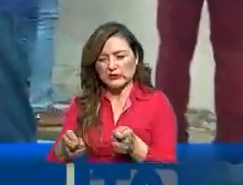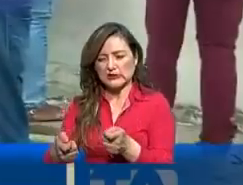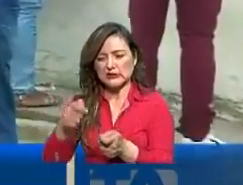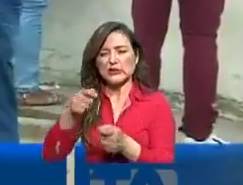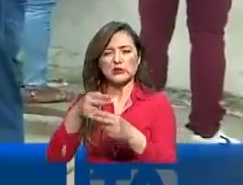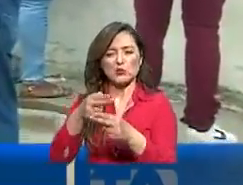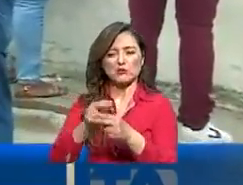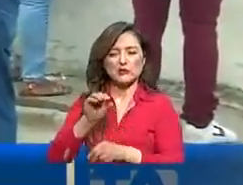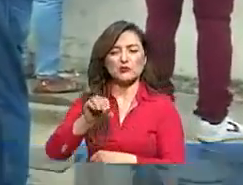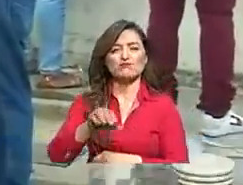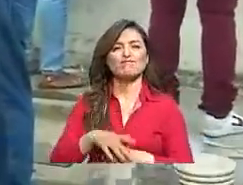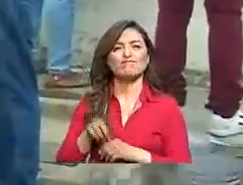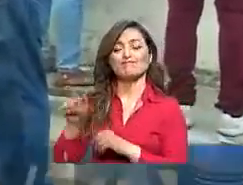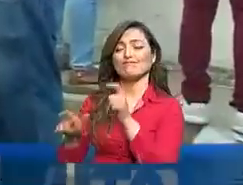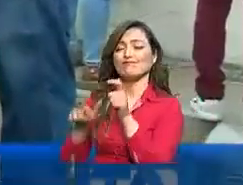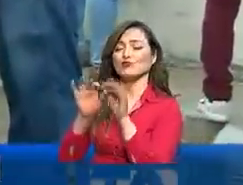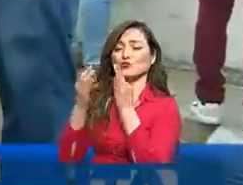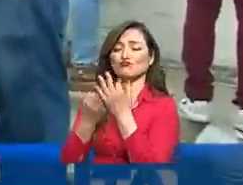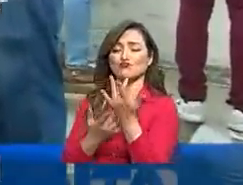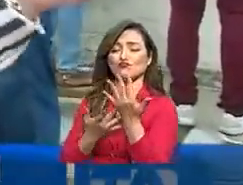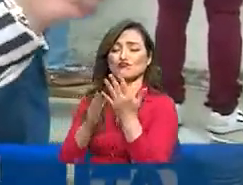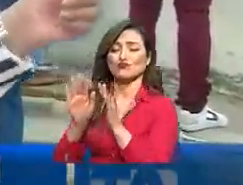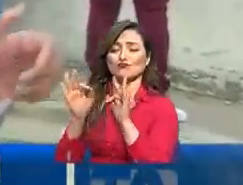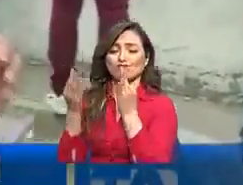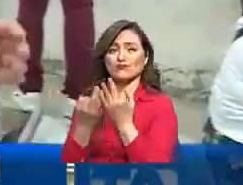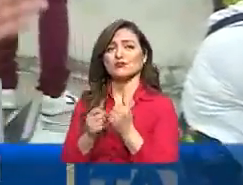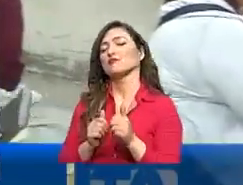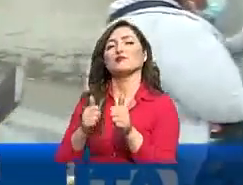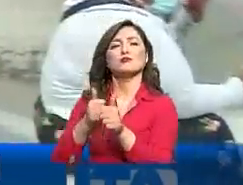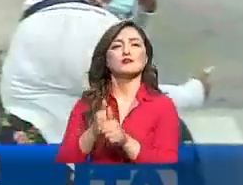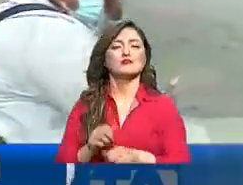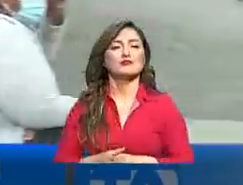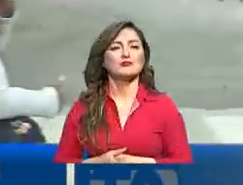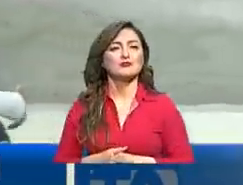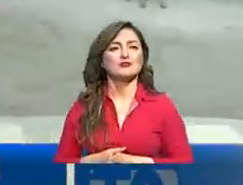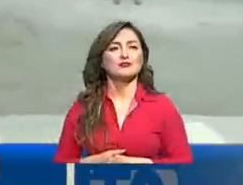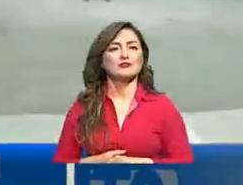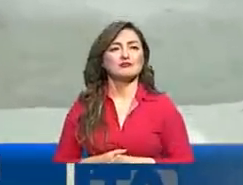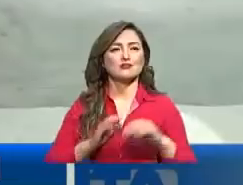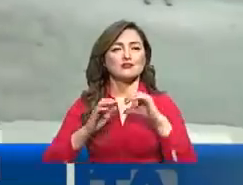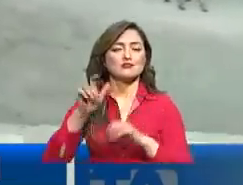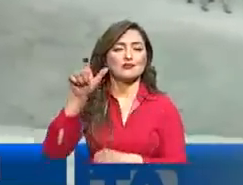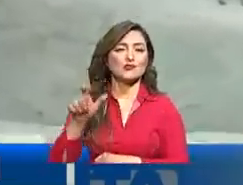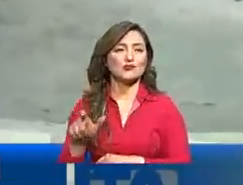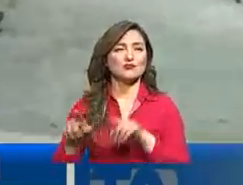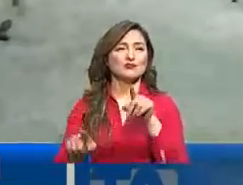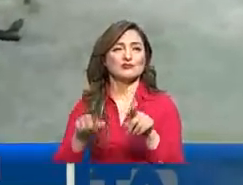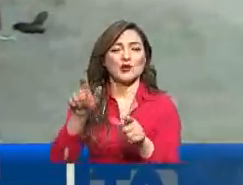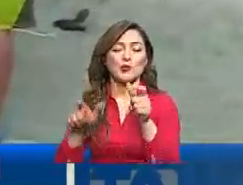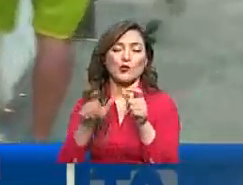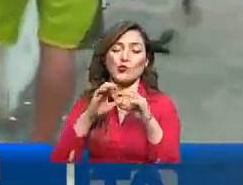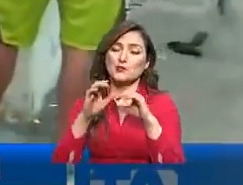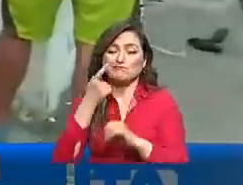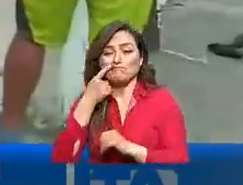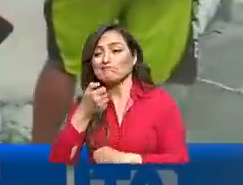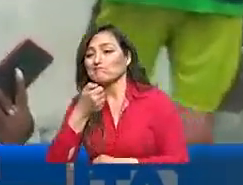familiares aquí en los exteriores esperando información de sus seres queridos. Acerquémonos del lado de acá para ver si podemos conversar con algunos de los